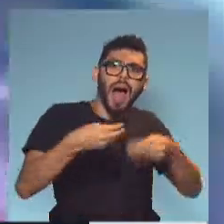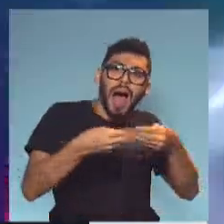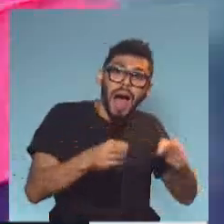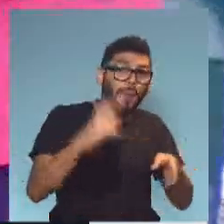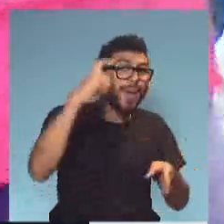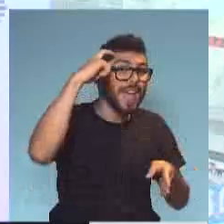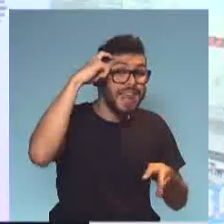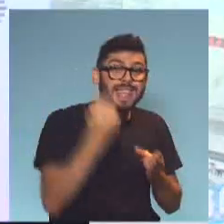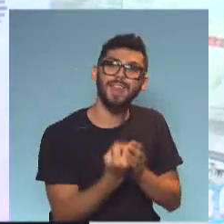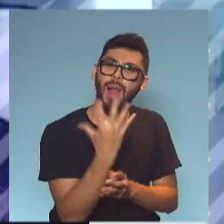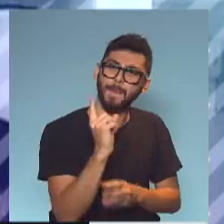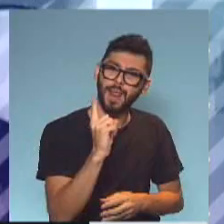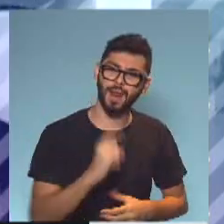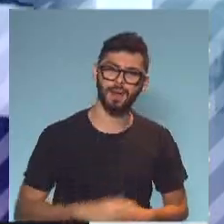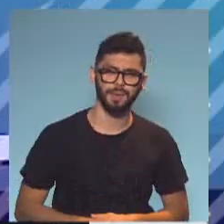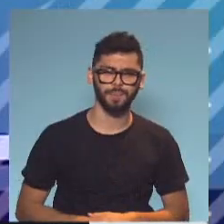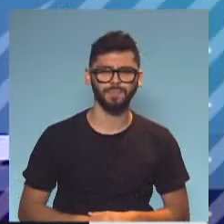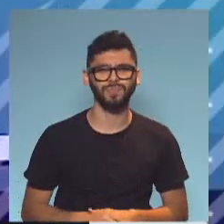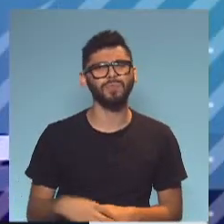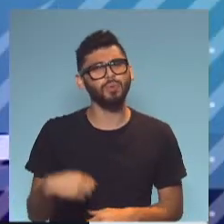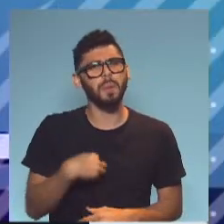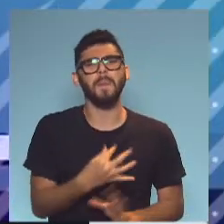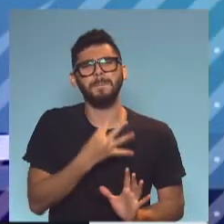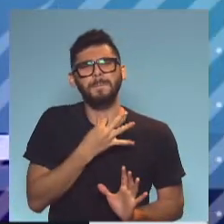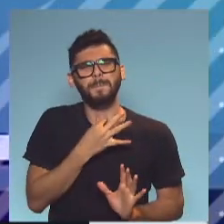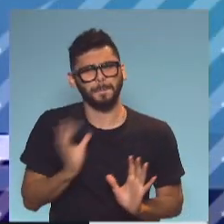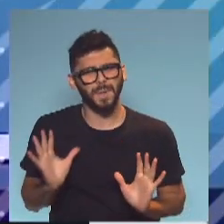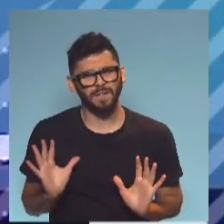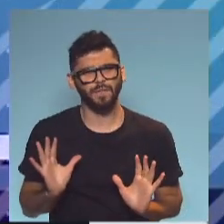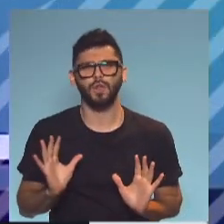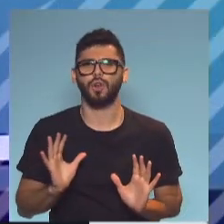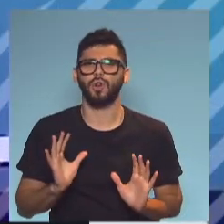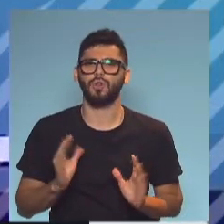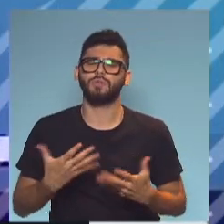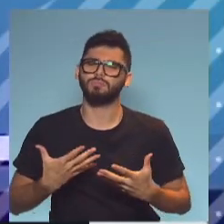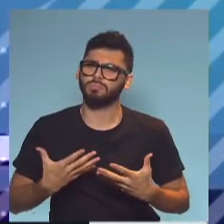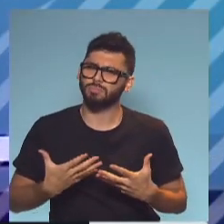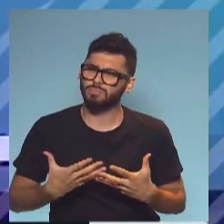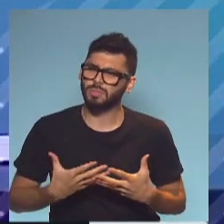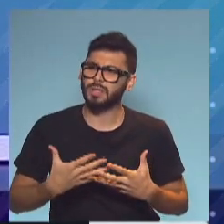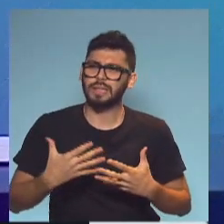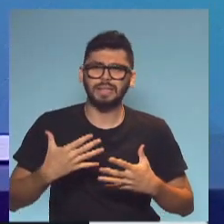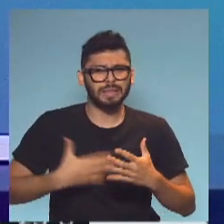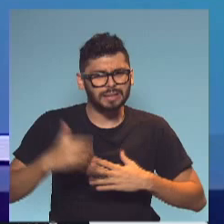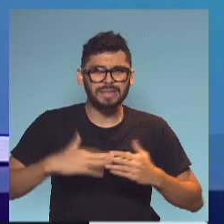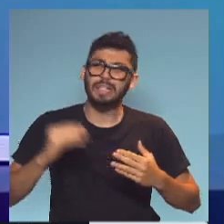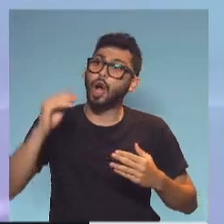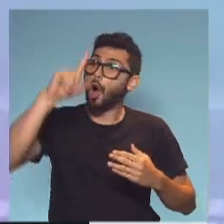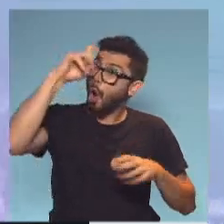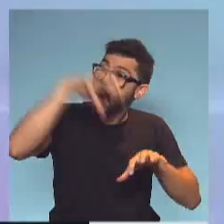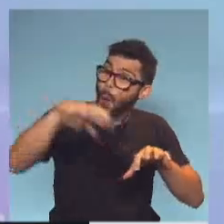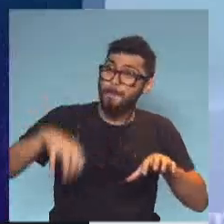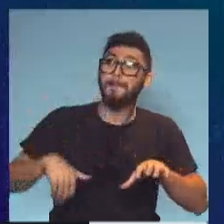10 de la mañana. Prefiero ampliar y construir hospitales que